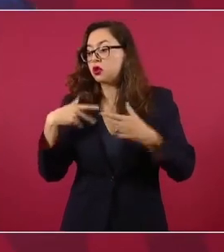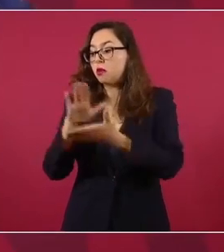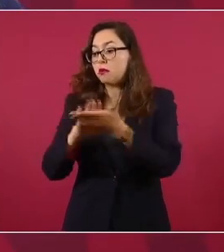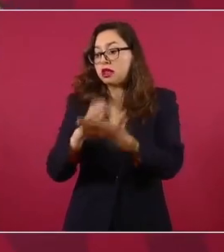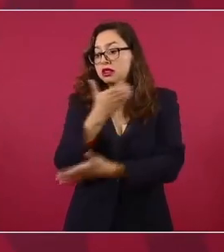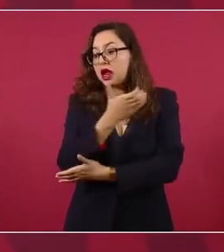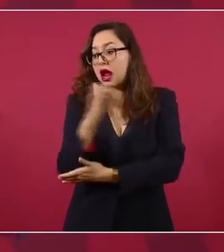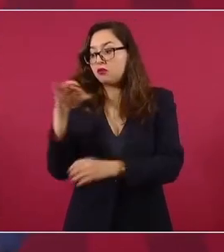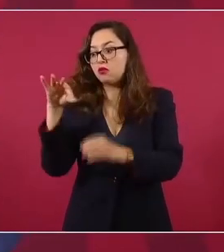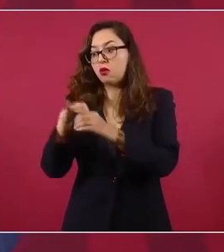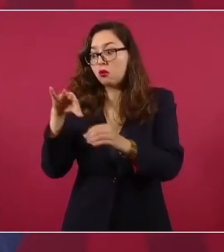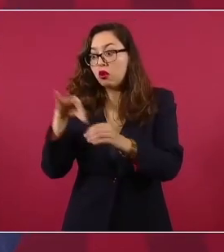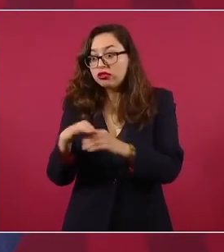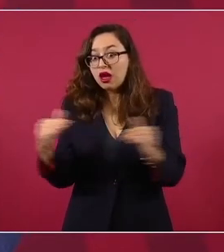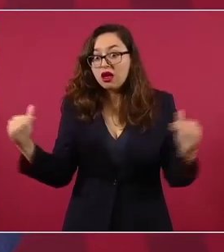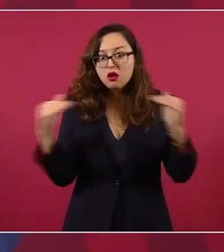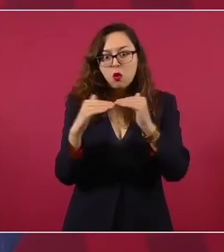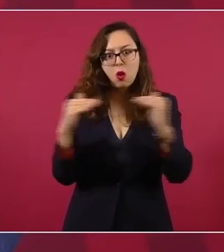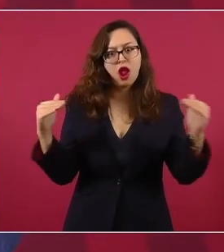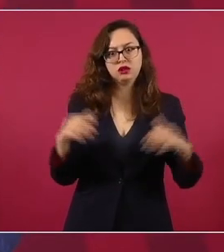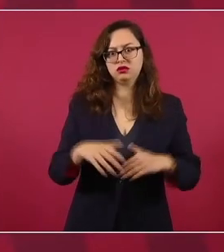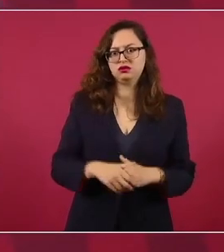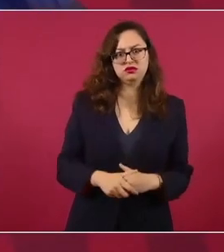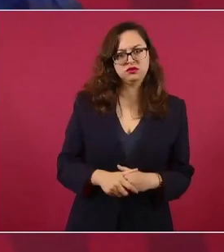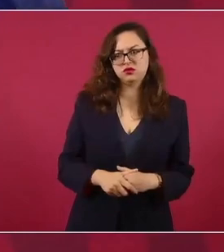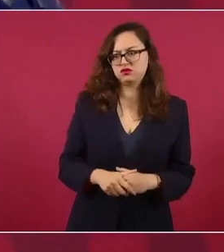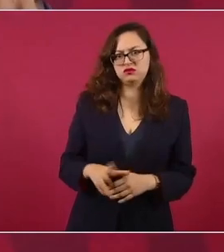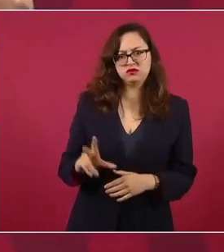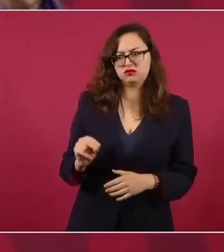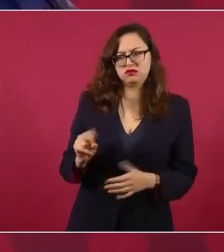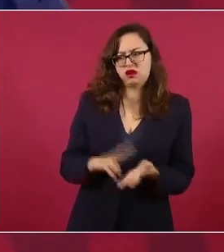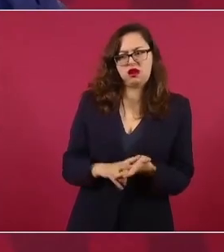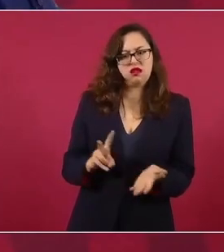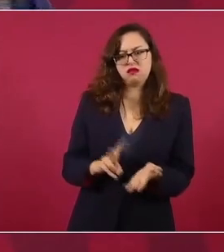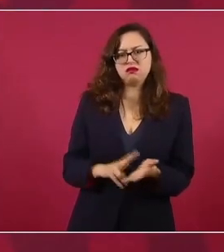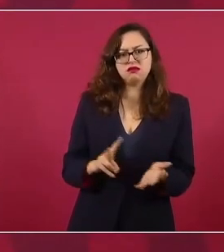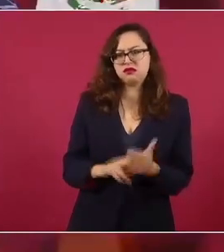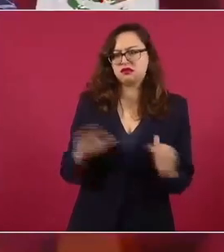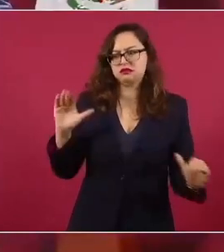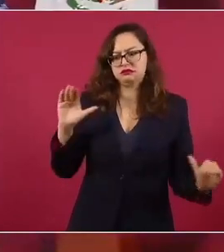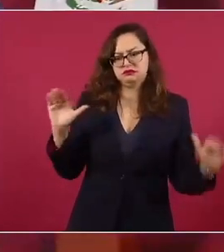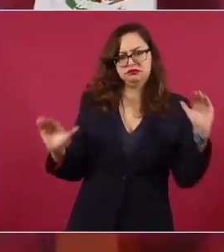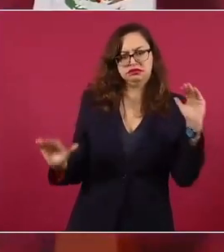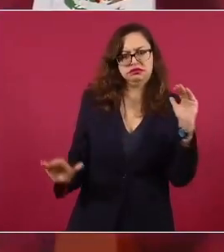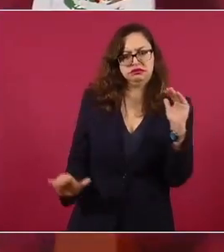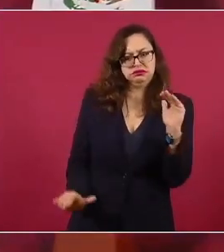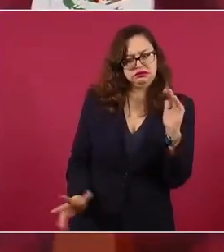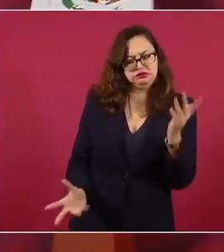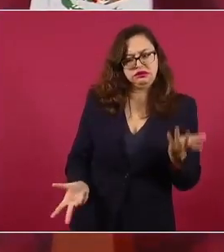Ese es su razonamiento. Además, no lo expresan porque son muy hipócritas.